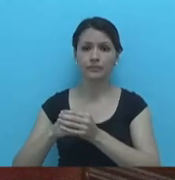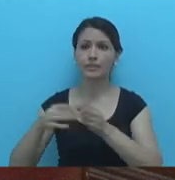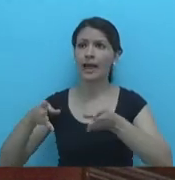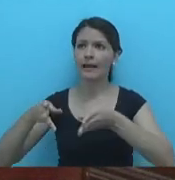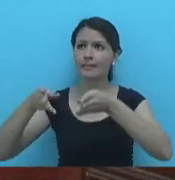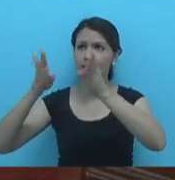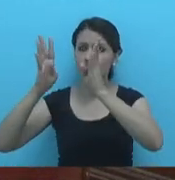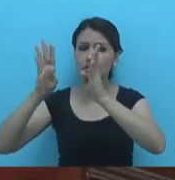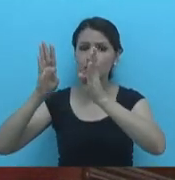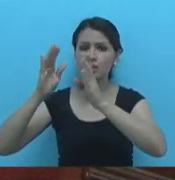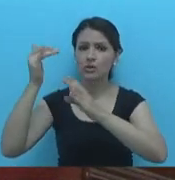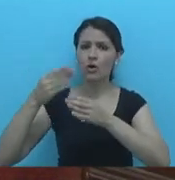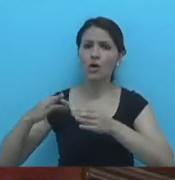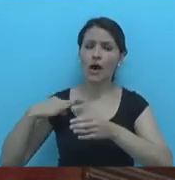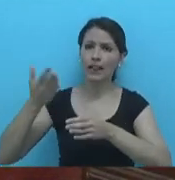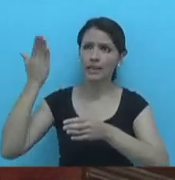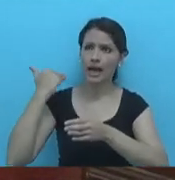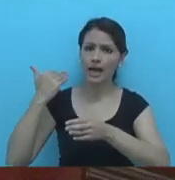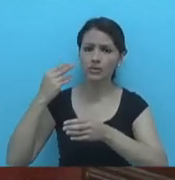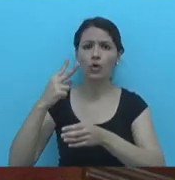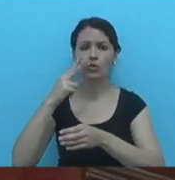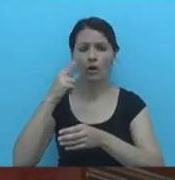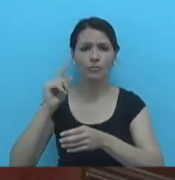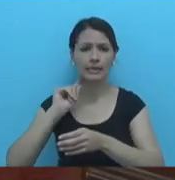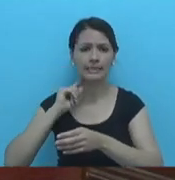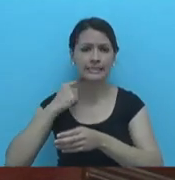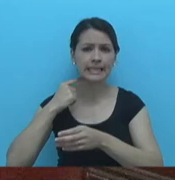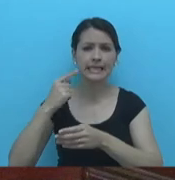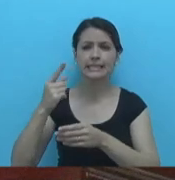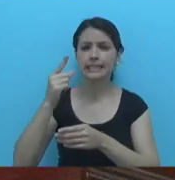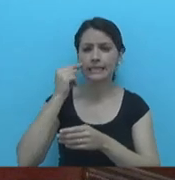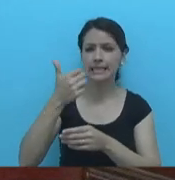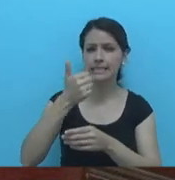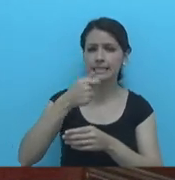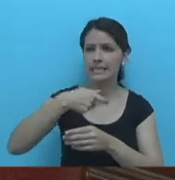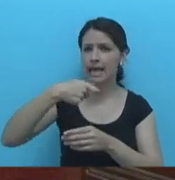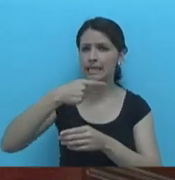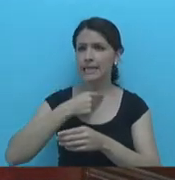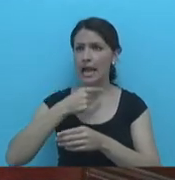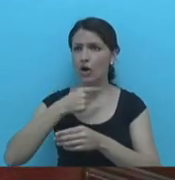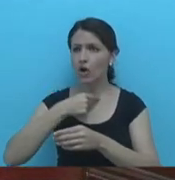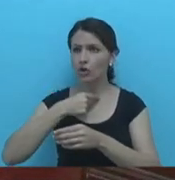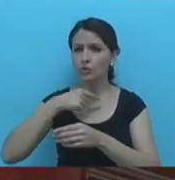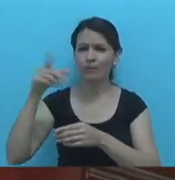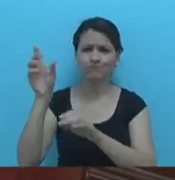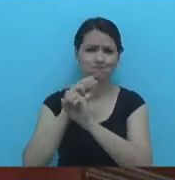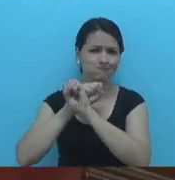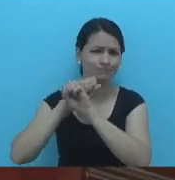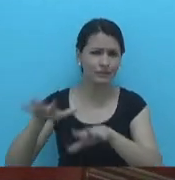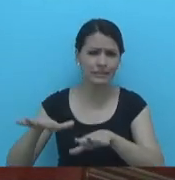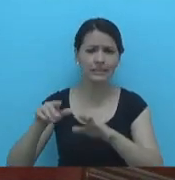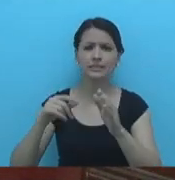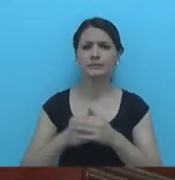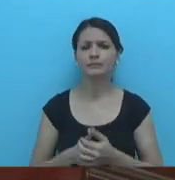propiedad horizontal donde el 6 de agosto de 2013 ocurriera el trágico suceso, cito, en calle Salta 2141 de la ciudad